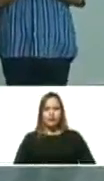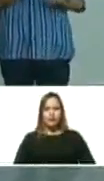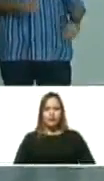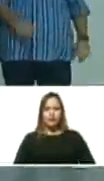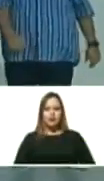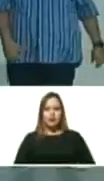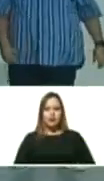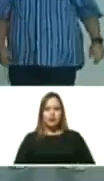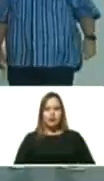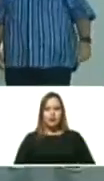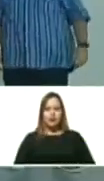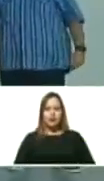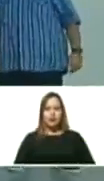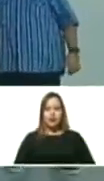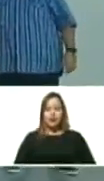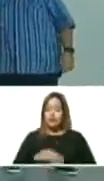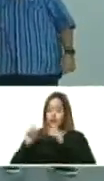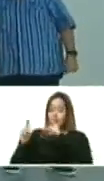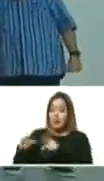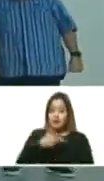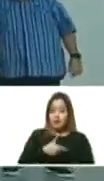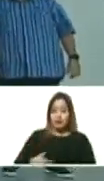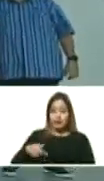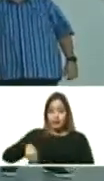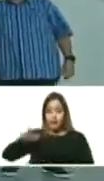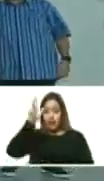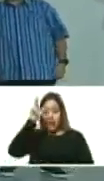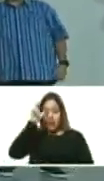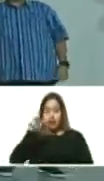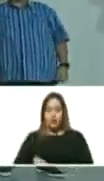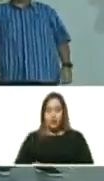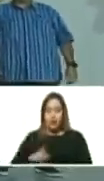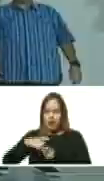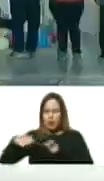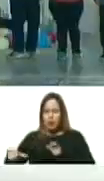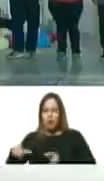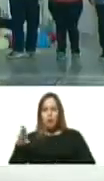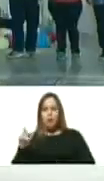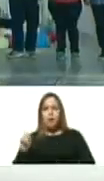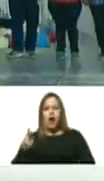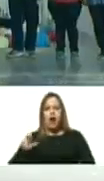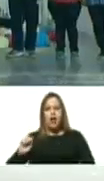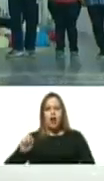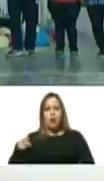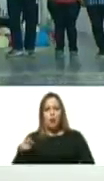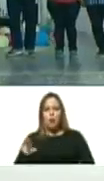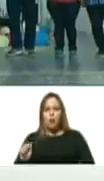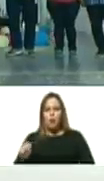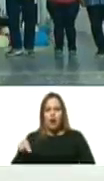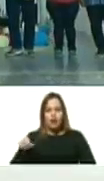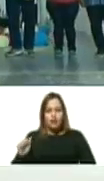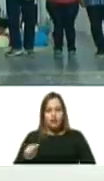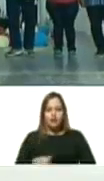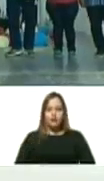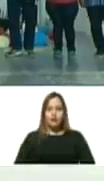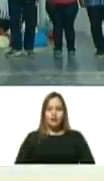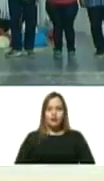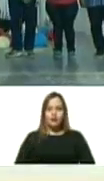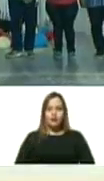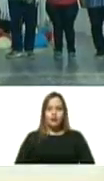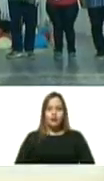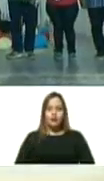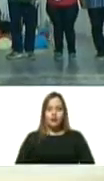Bueno, presidente, somos todos oídos aquí desde Falcón, desde Paraguaná, con esas palabras. No tenemos otra cosa sino que